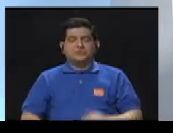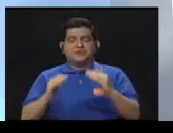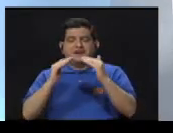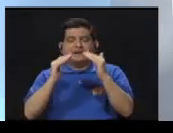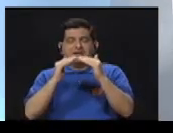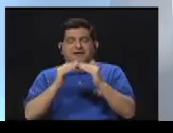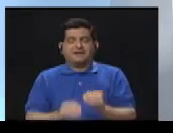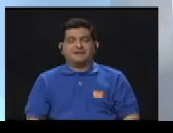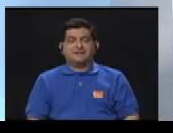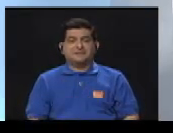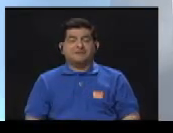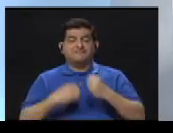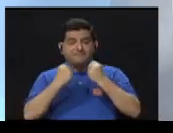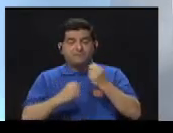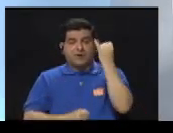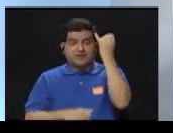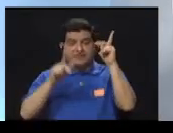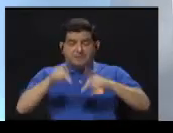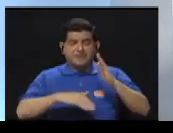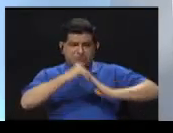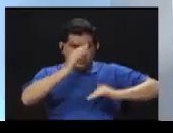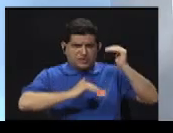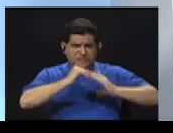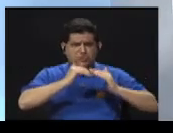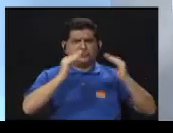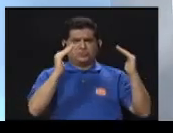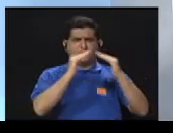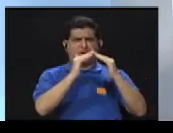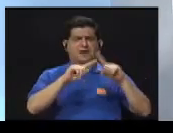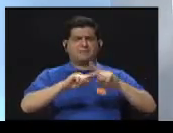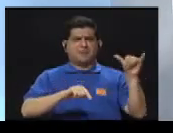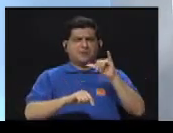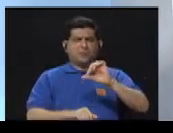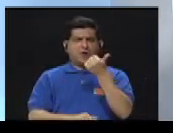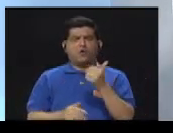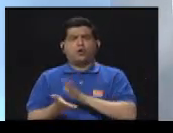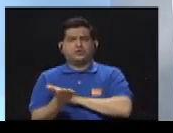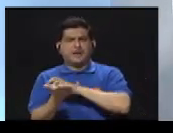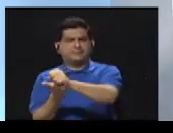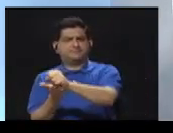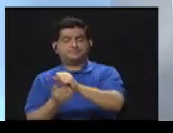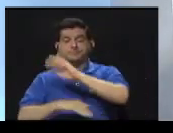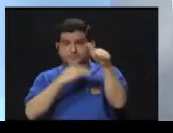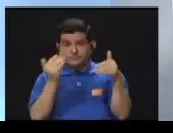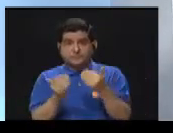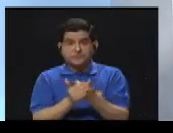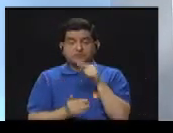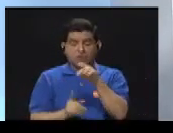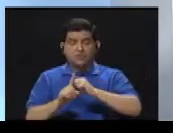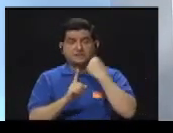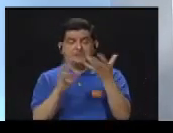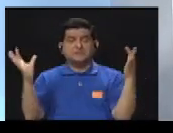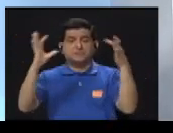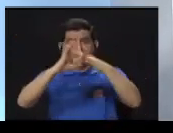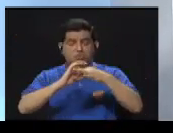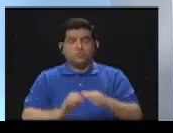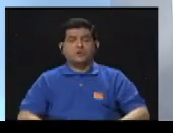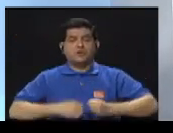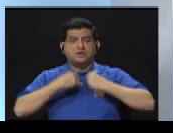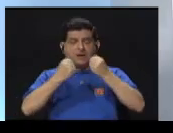digamos. Entonces era muy fuerte la idea de una gente que está construyendo una casa y a la vez destruyó otra. Y todo esto está